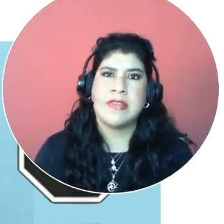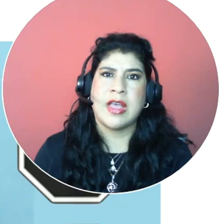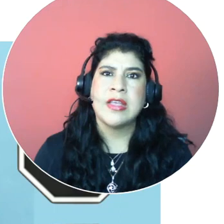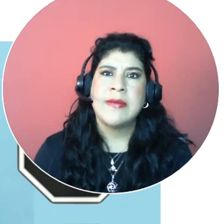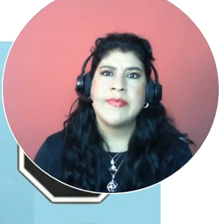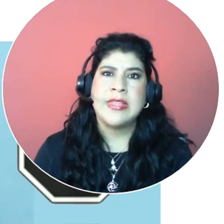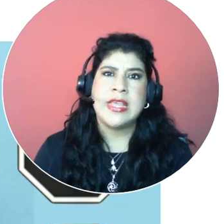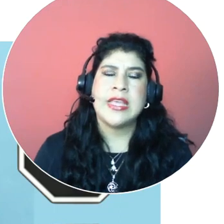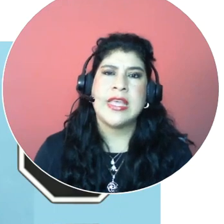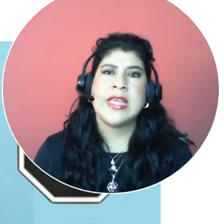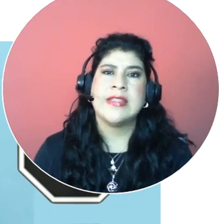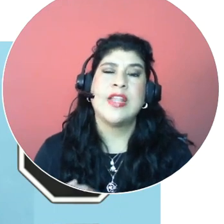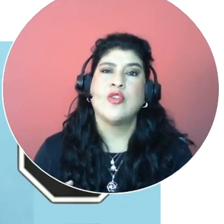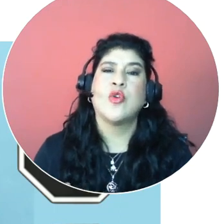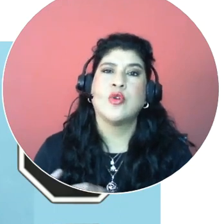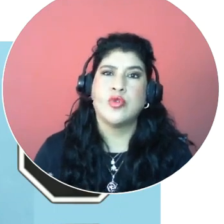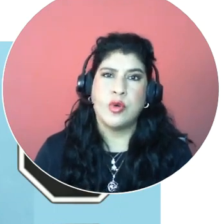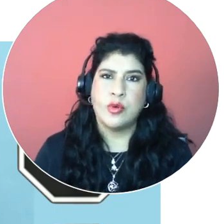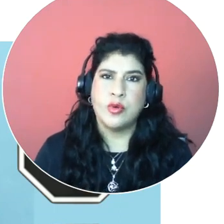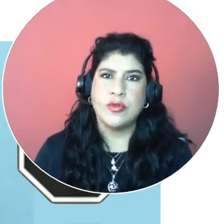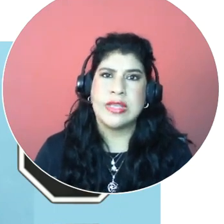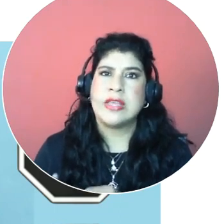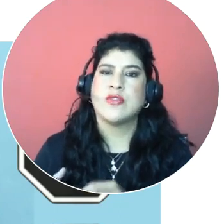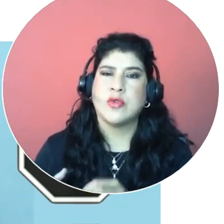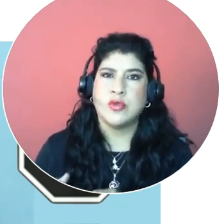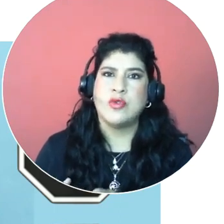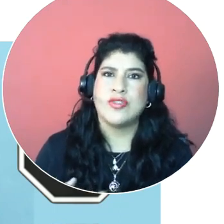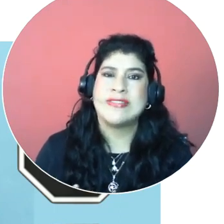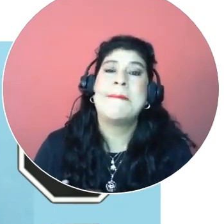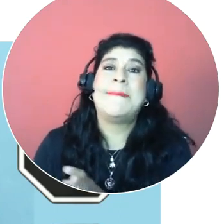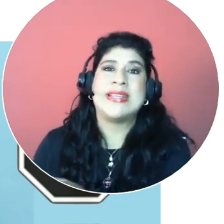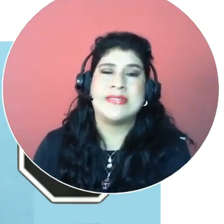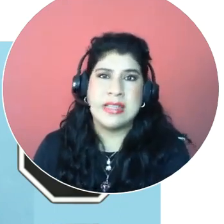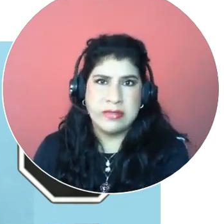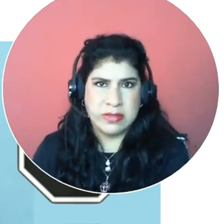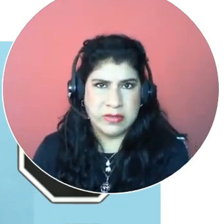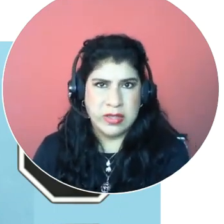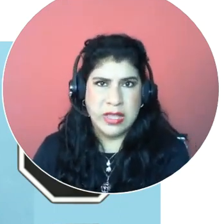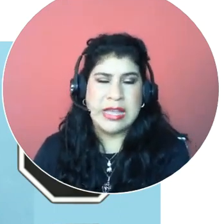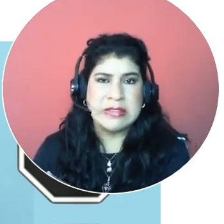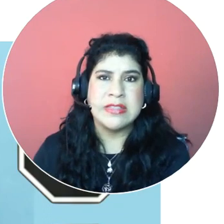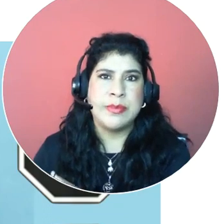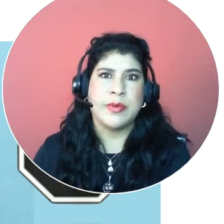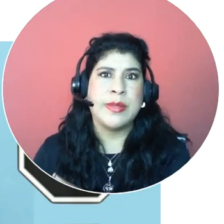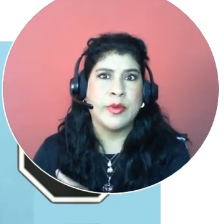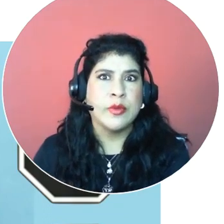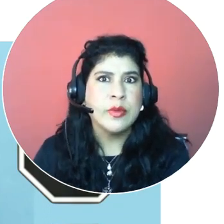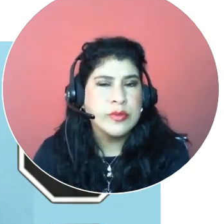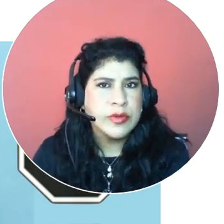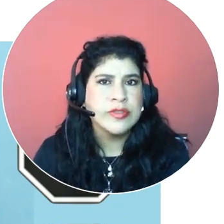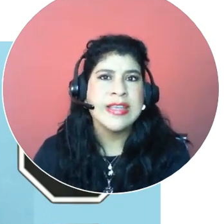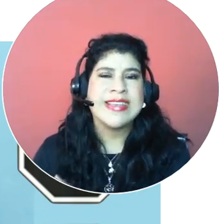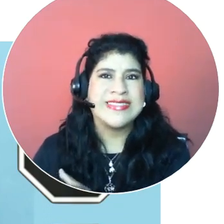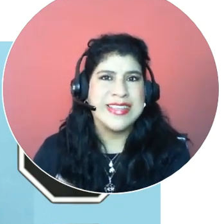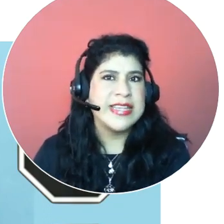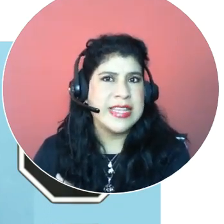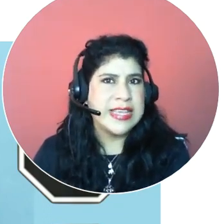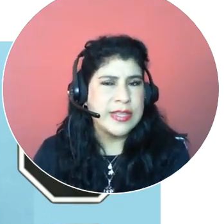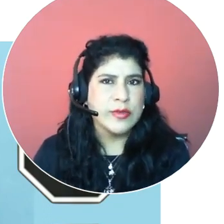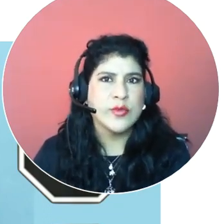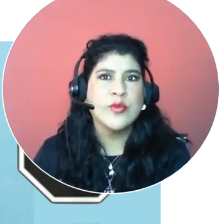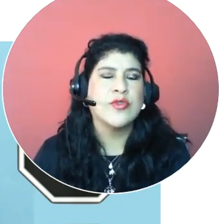defensa de que de los octógonos de que estos octógonos estén presentes en este tipo de productos que